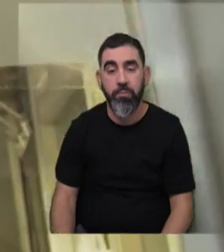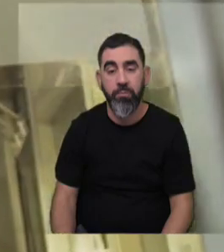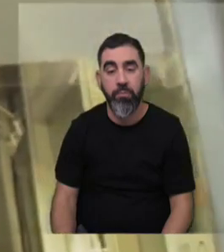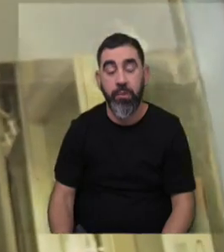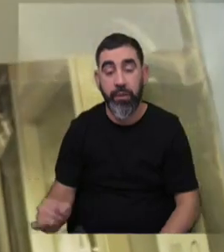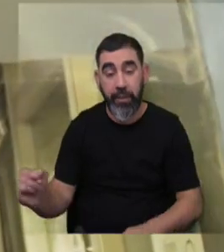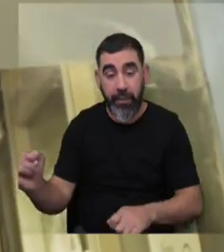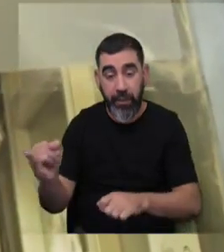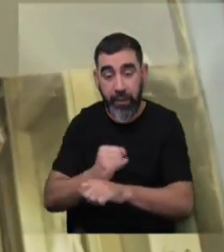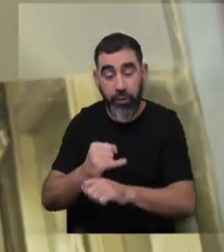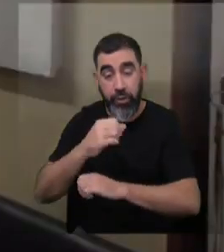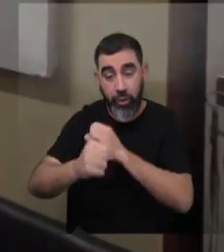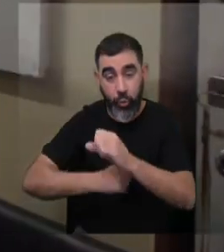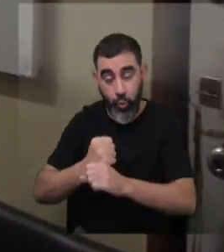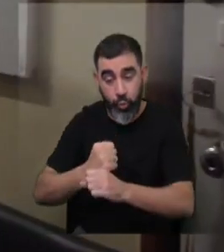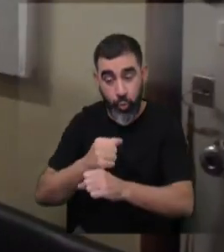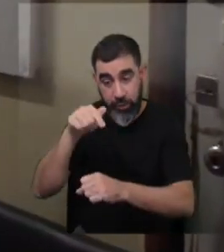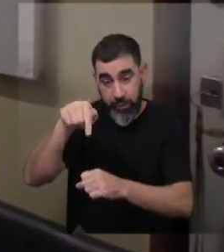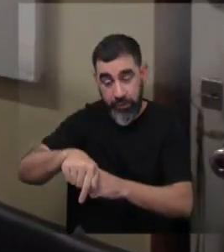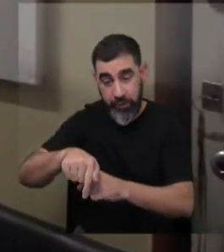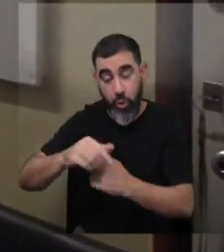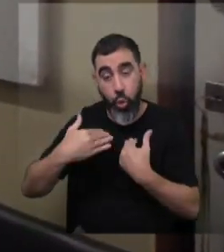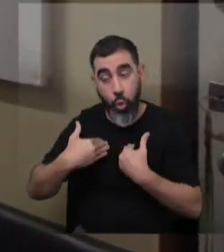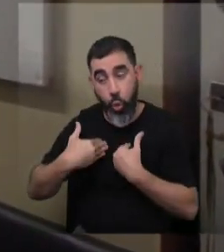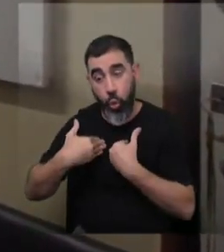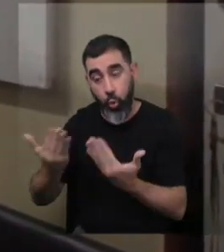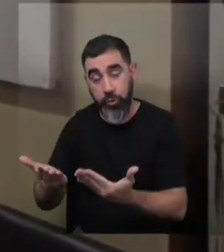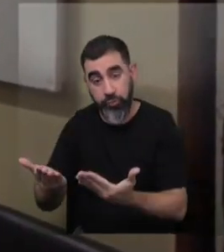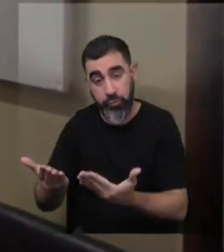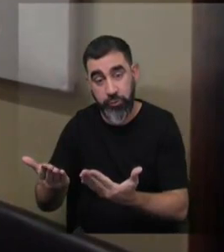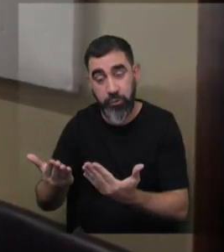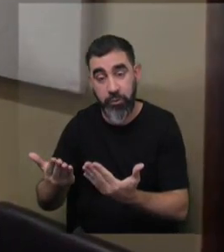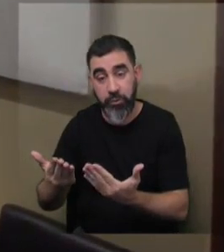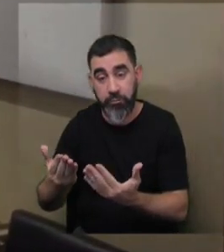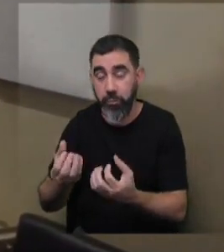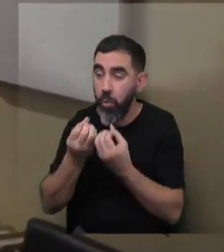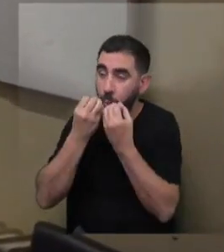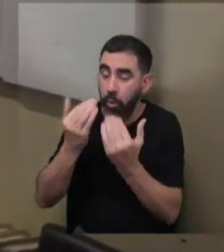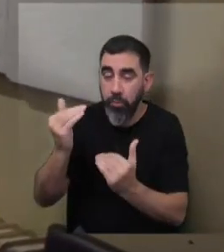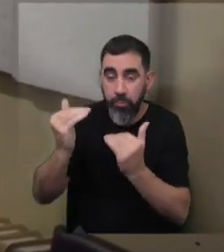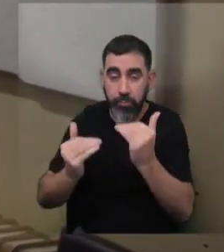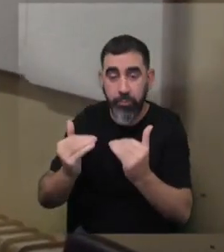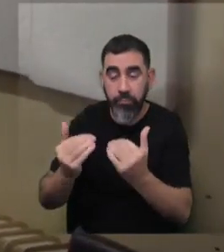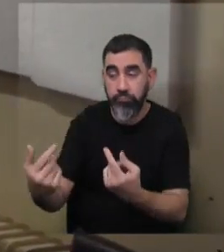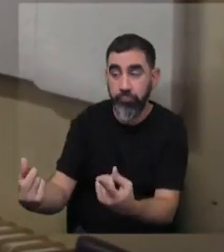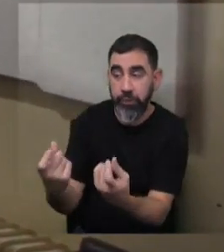En el instituto, anualmente, esas donaciones hacen un equilibrio entre la